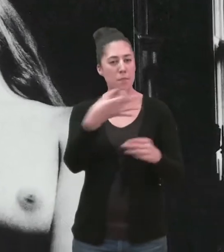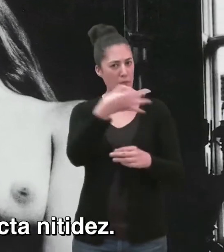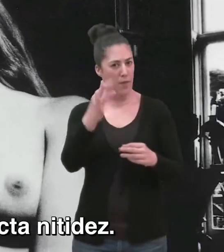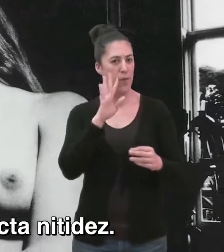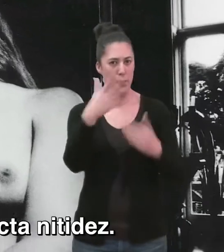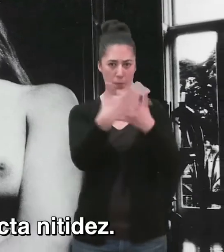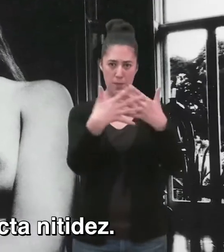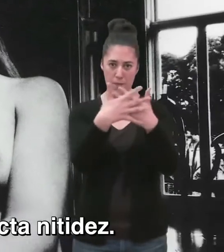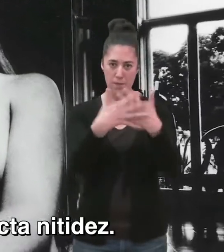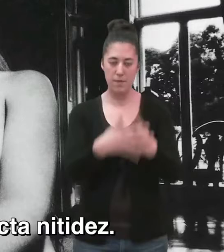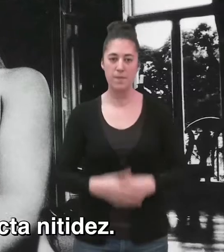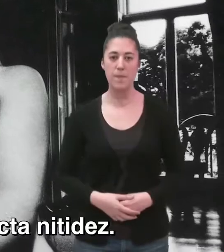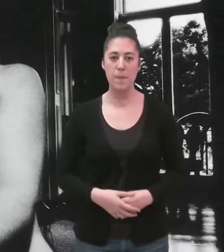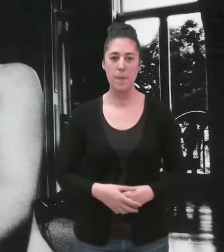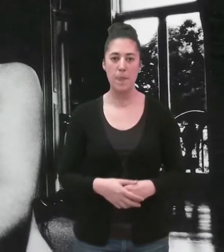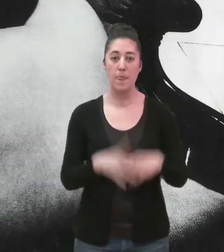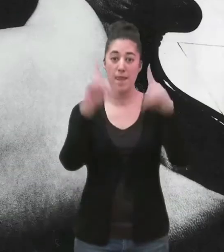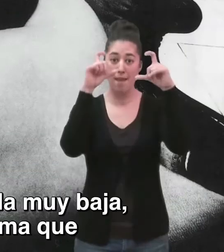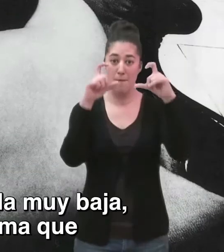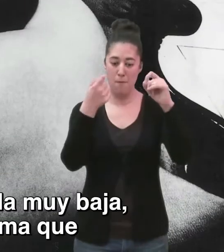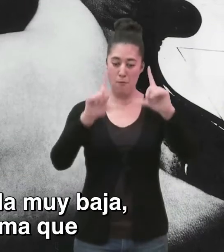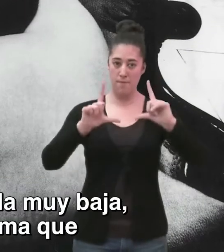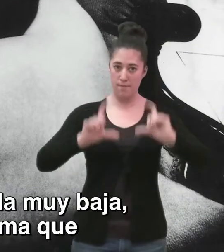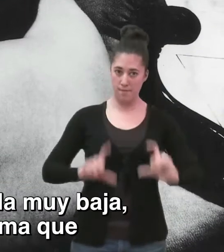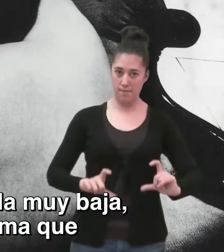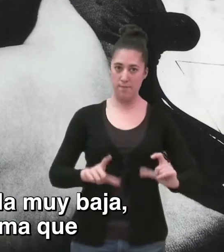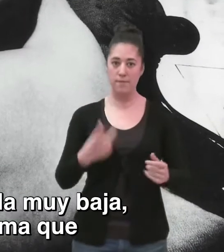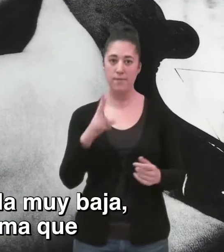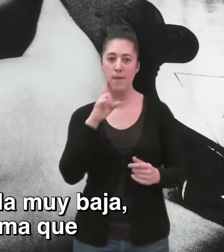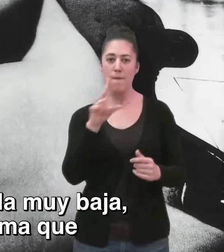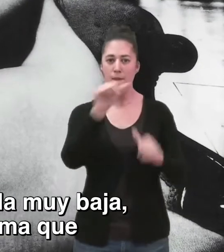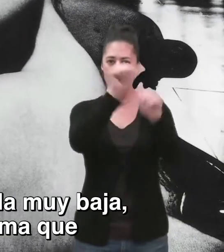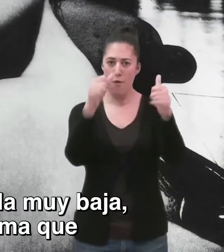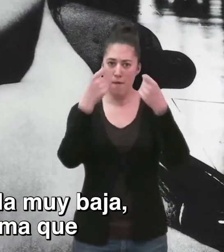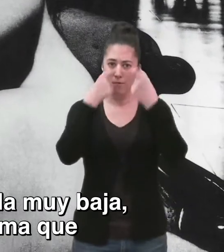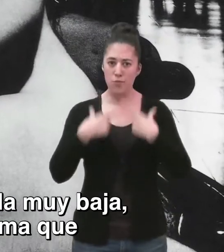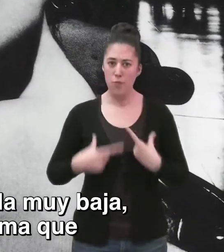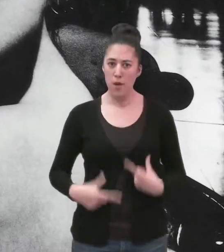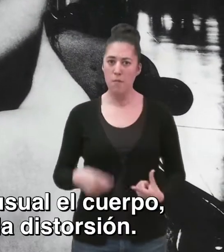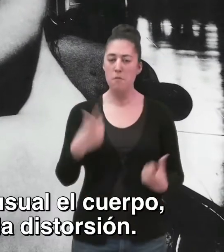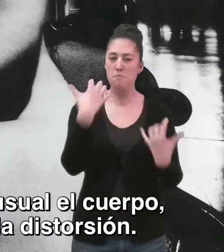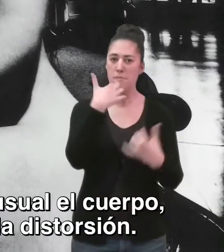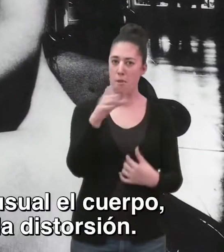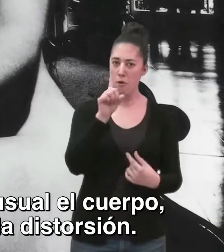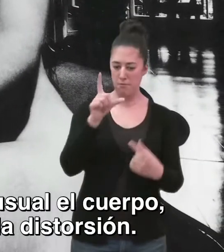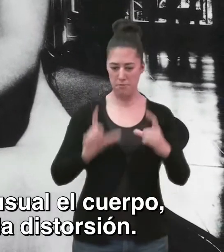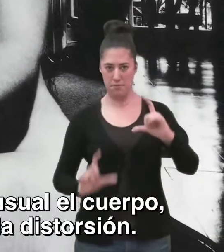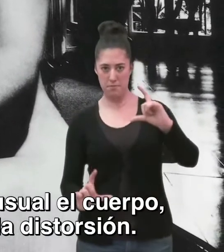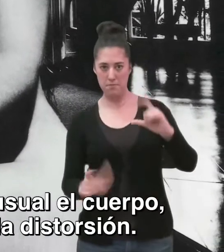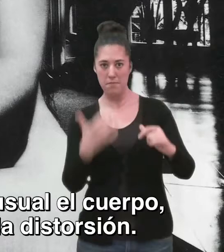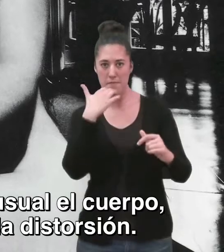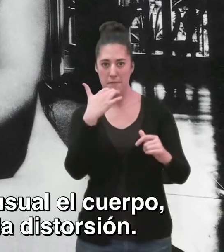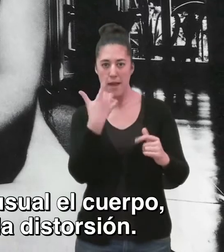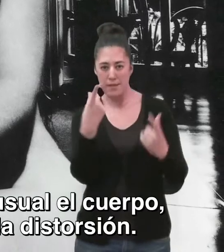son visibles con perfecta nitidez. La cámara, colocada muy baja, obtiene una toma que muestra de manera inusual